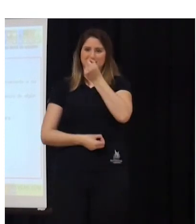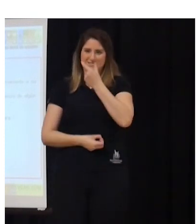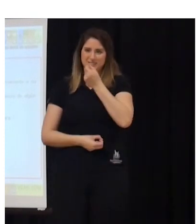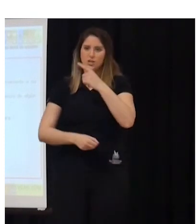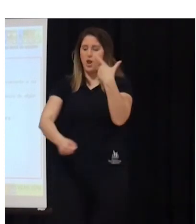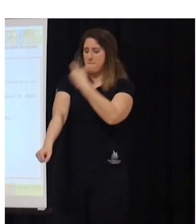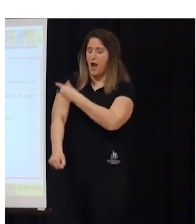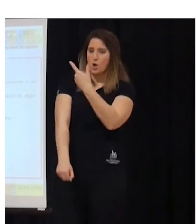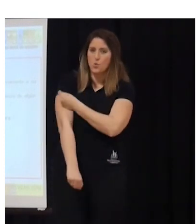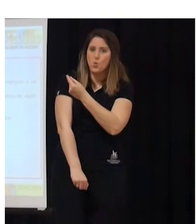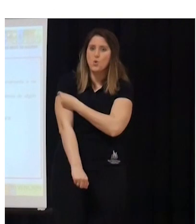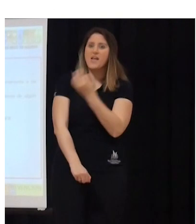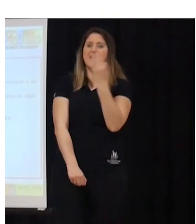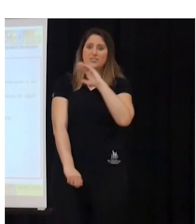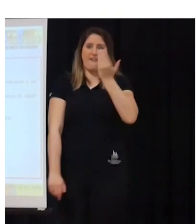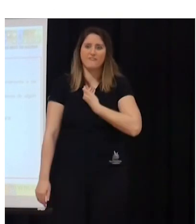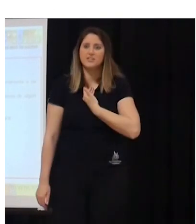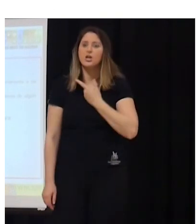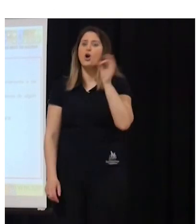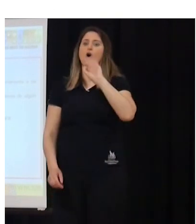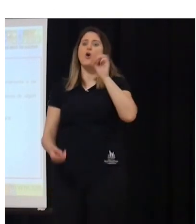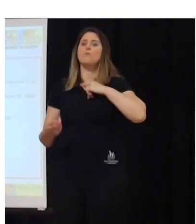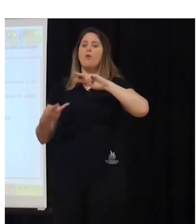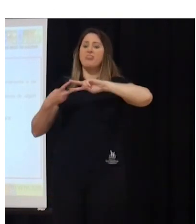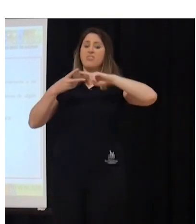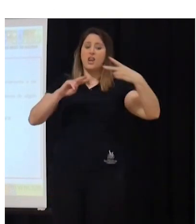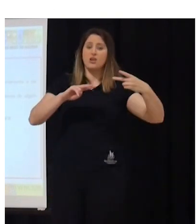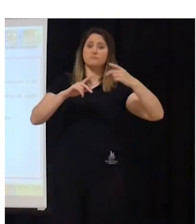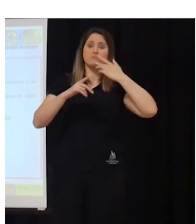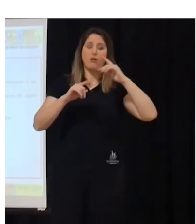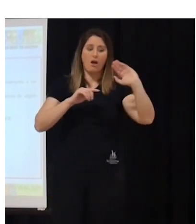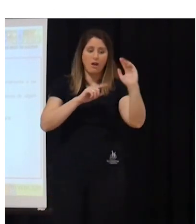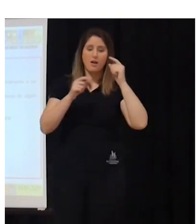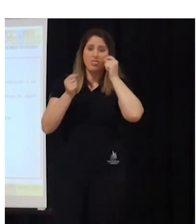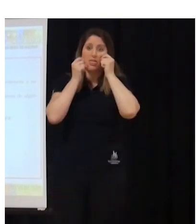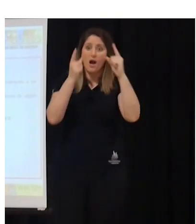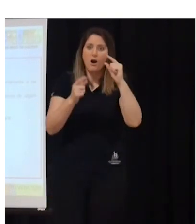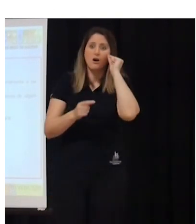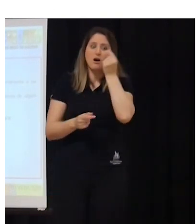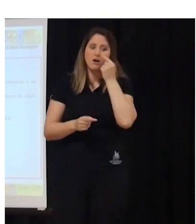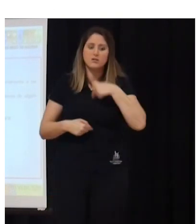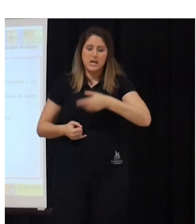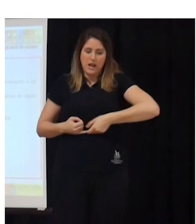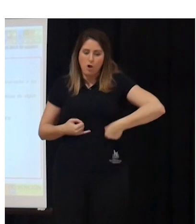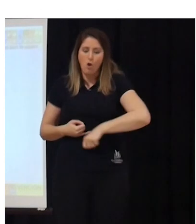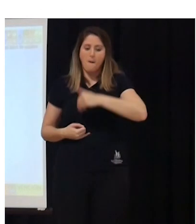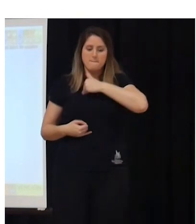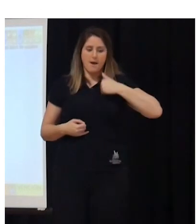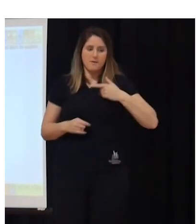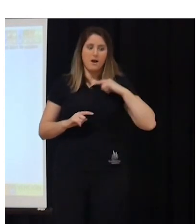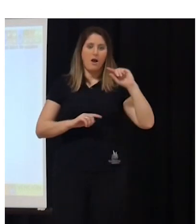las vacunaciones? ¿Y qué pasa con las medidas de diagnóstico precoz? ¿Qué tenemos que hacer con el cáncer de colon, la mama, el